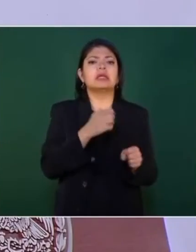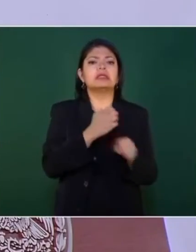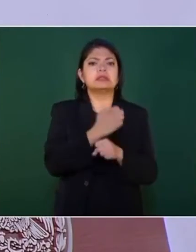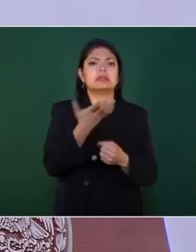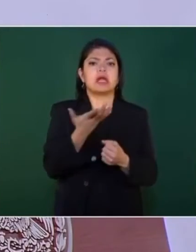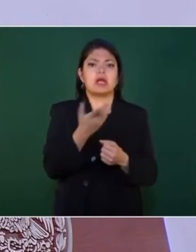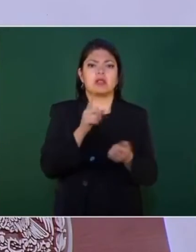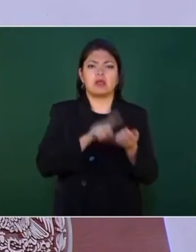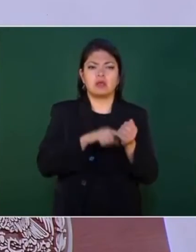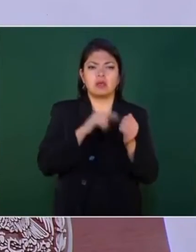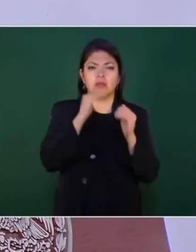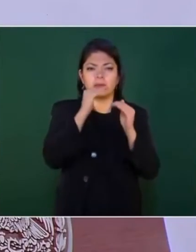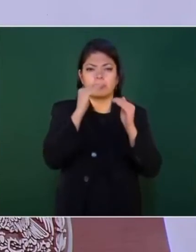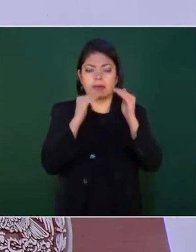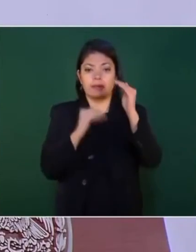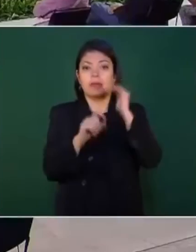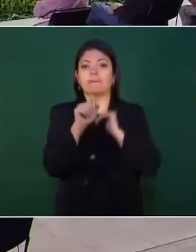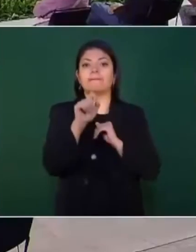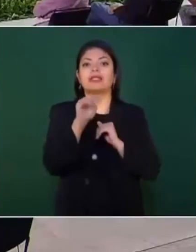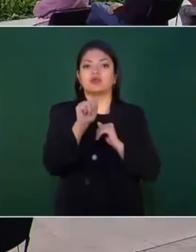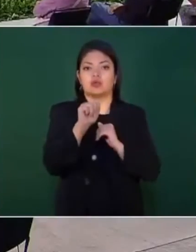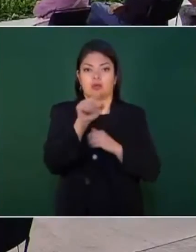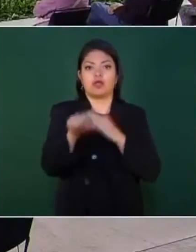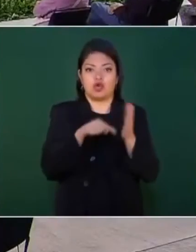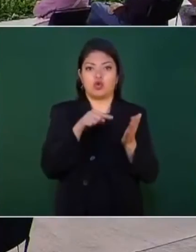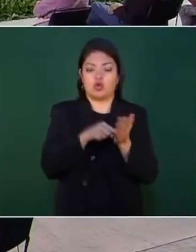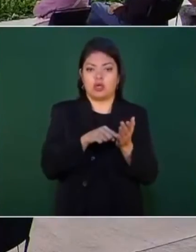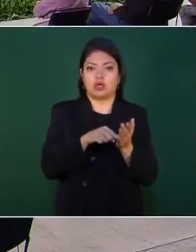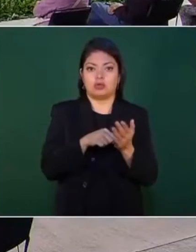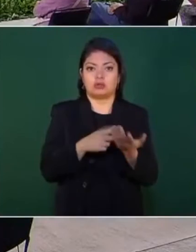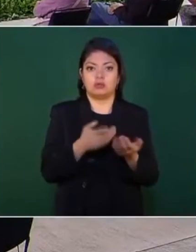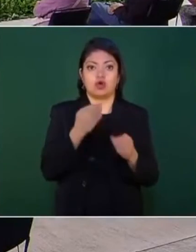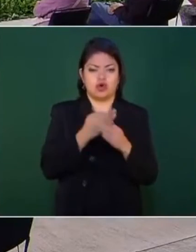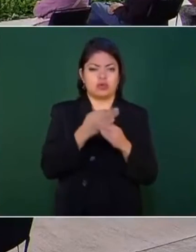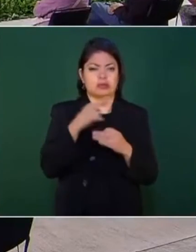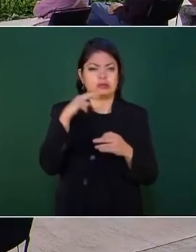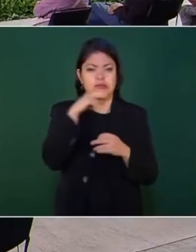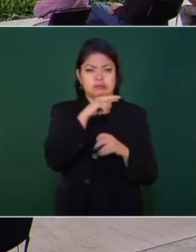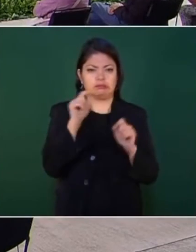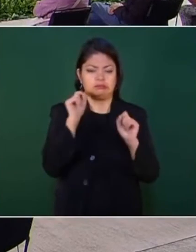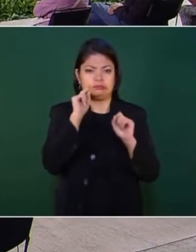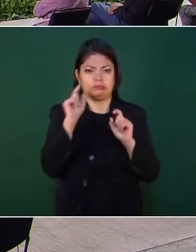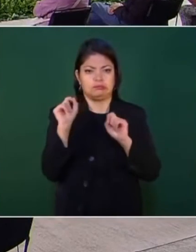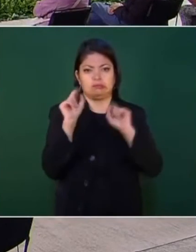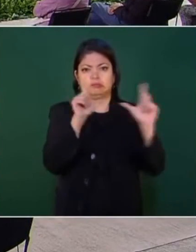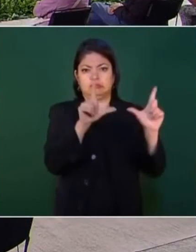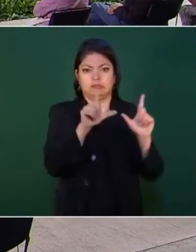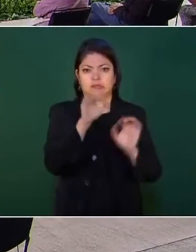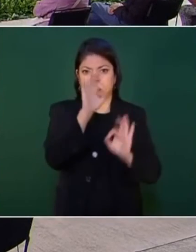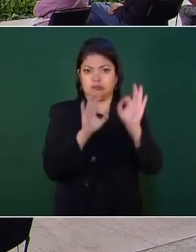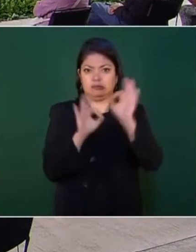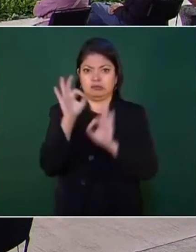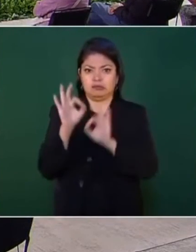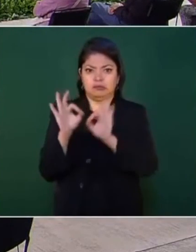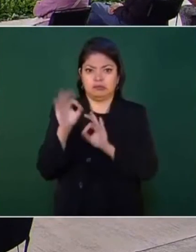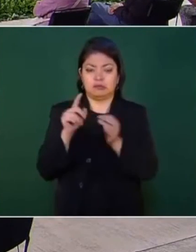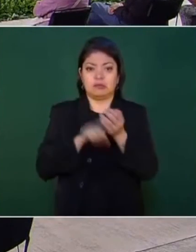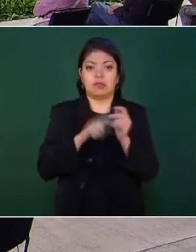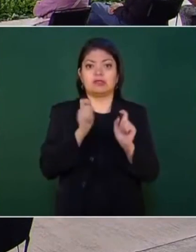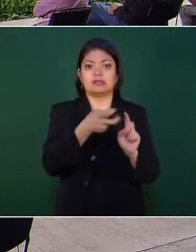entre otras acciones realizadas en el combate a la delincuencia con información de silvia silva noticias de